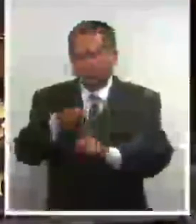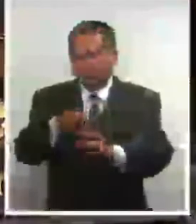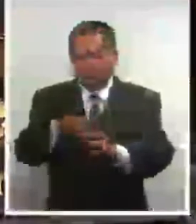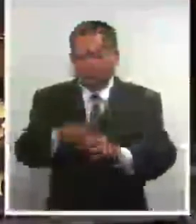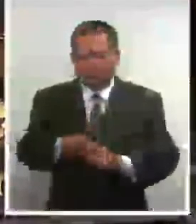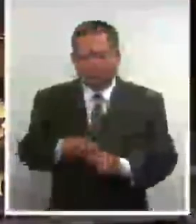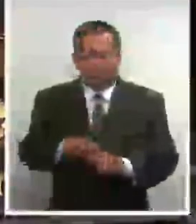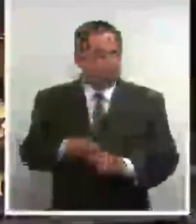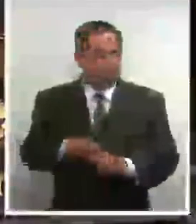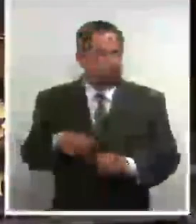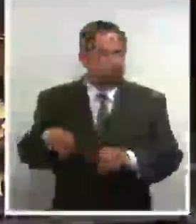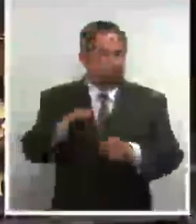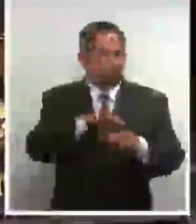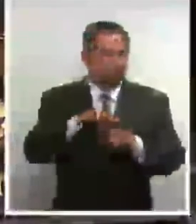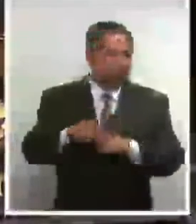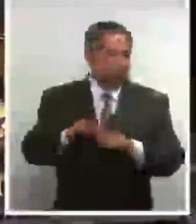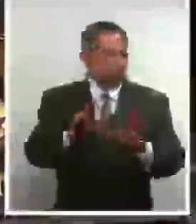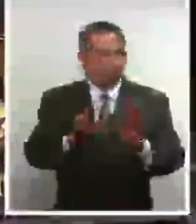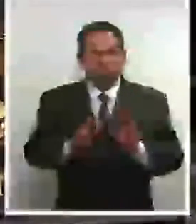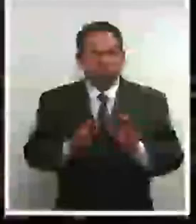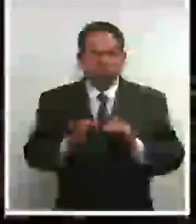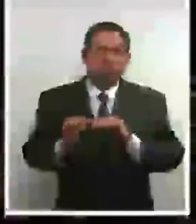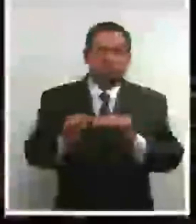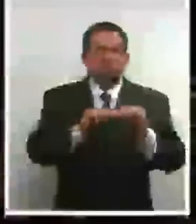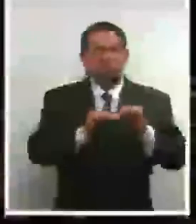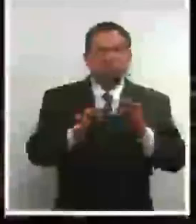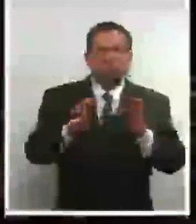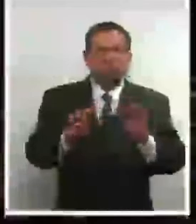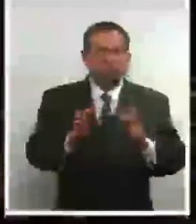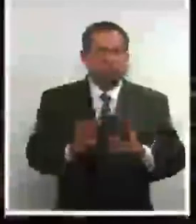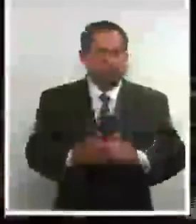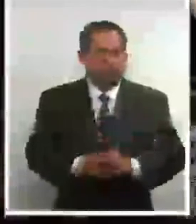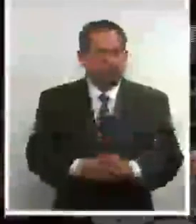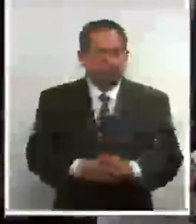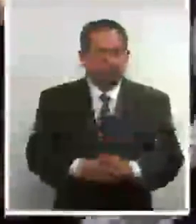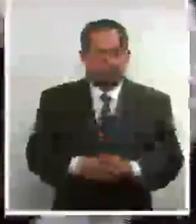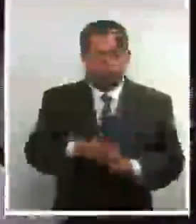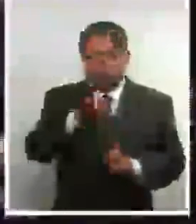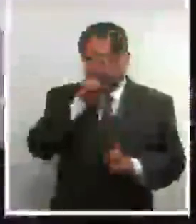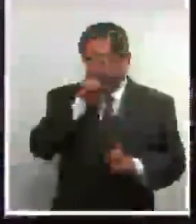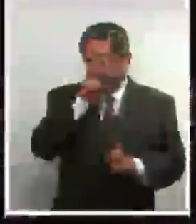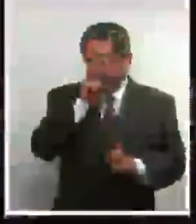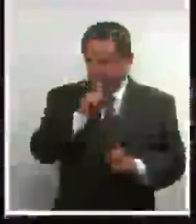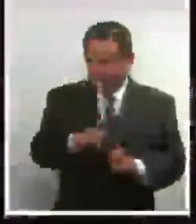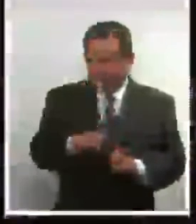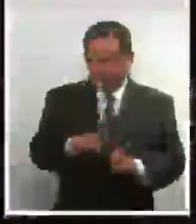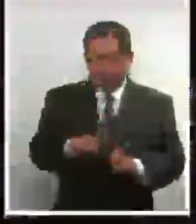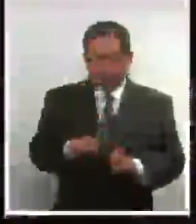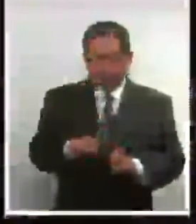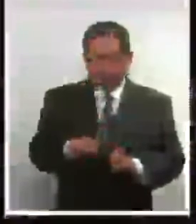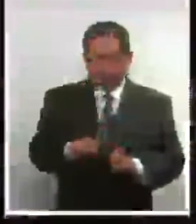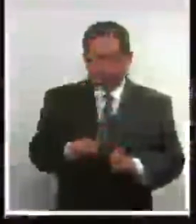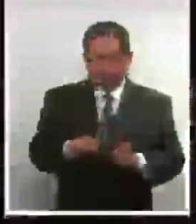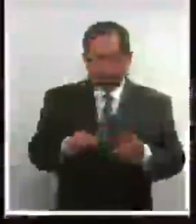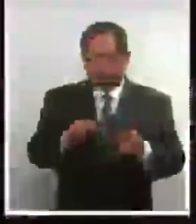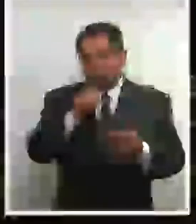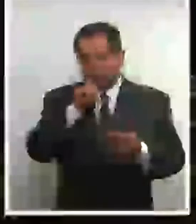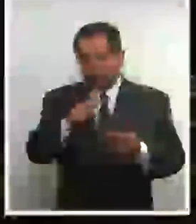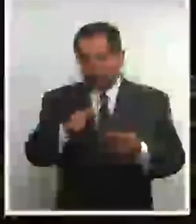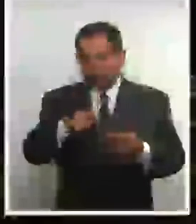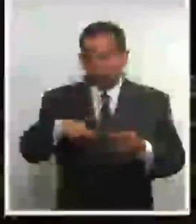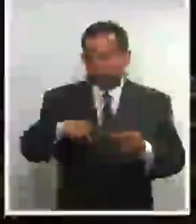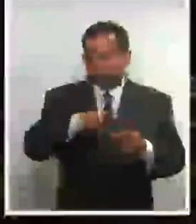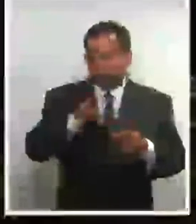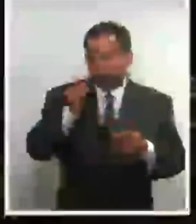Y se votó, prácticamente hubo una unanimidad, la misma que también estamos